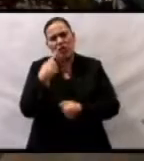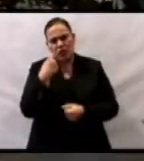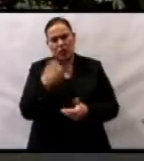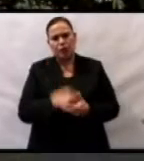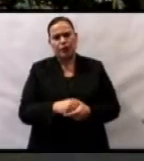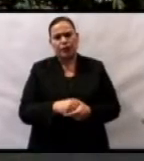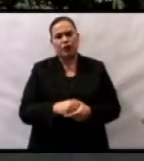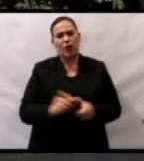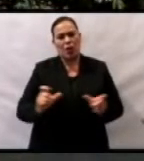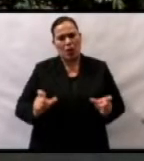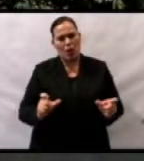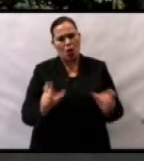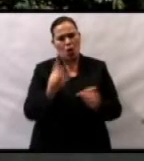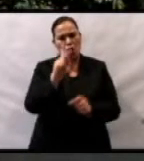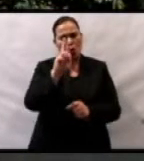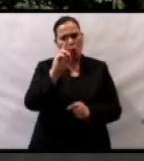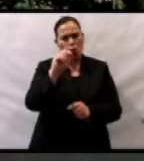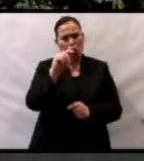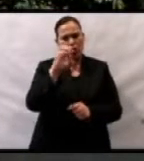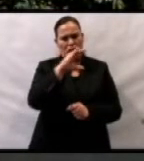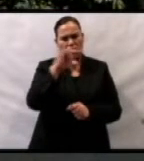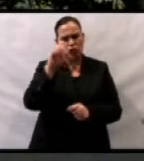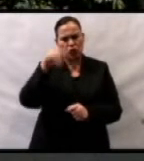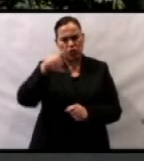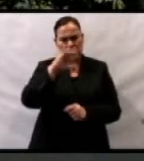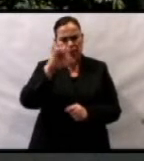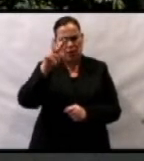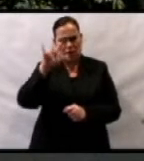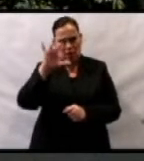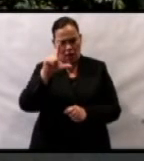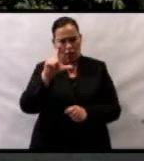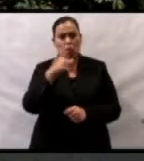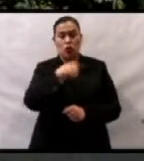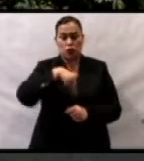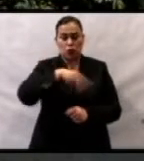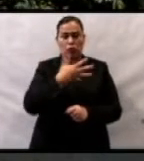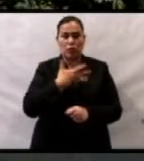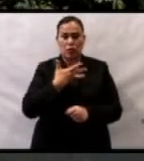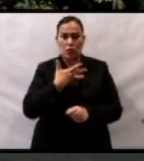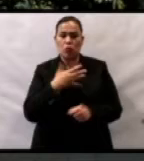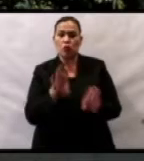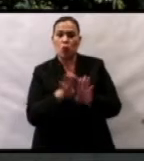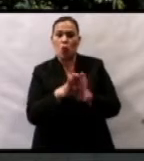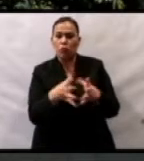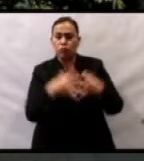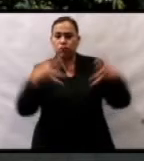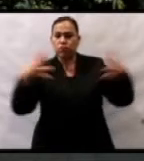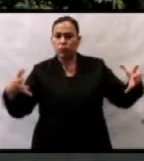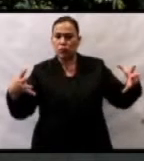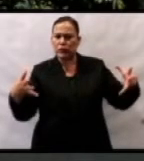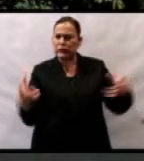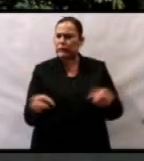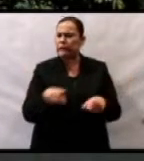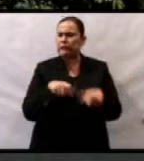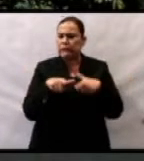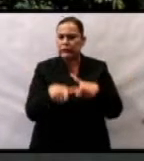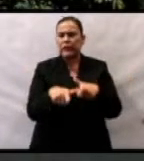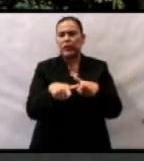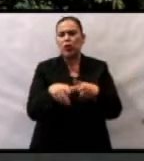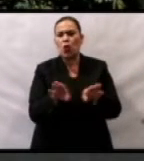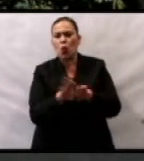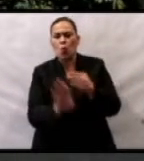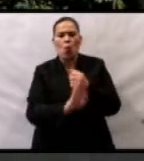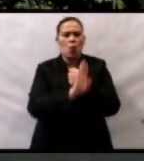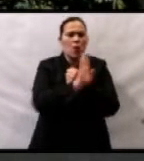Civil, tuvimos una de las dependencias que duplicó su trabajo, siempre en activo en jornadas